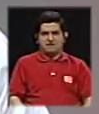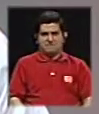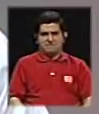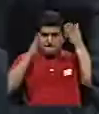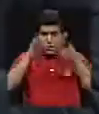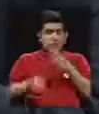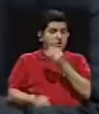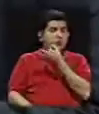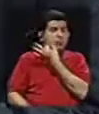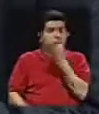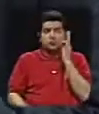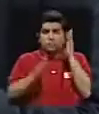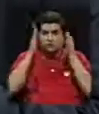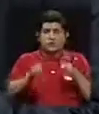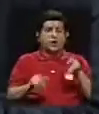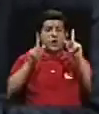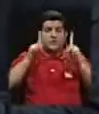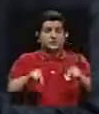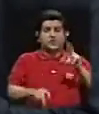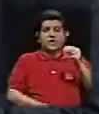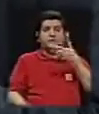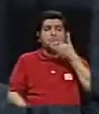o de finqueros o de los no indígenas